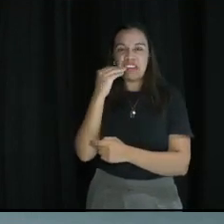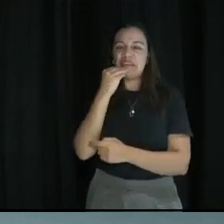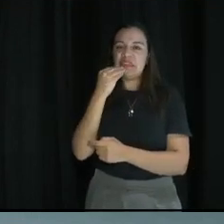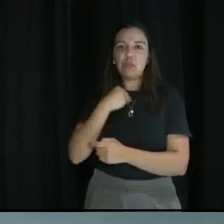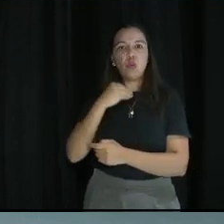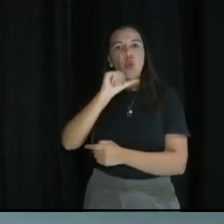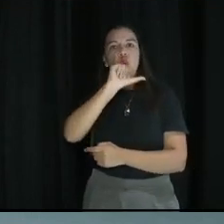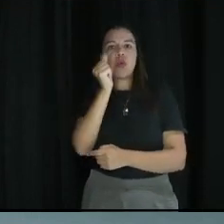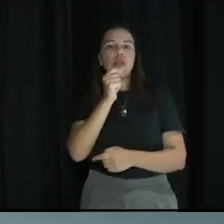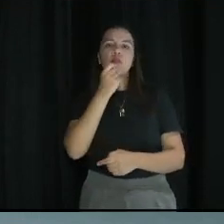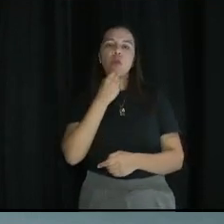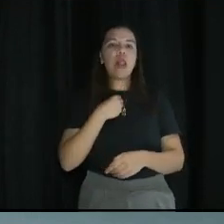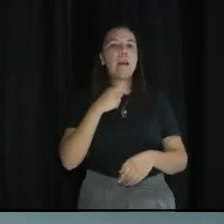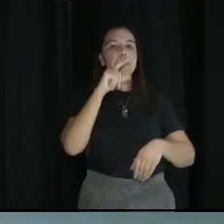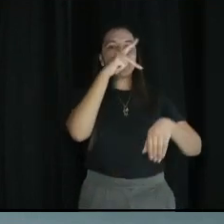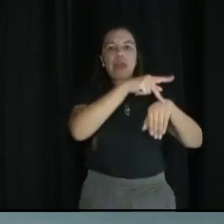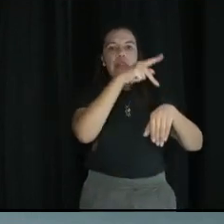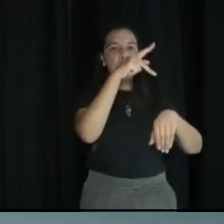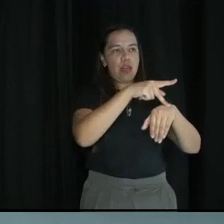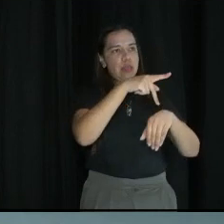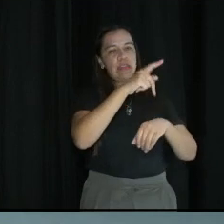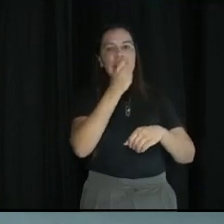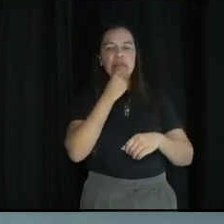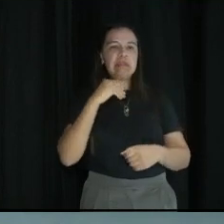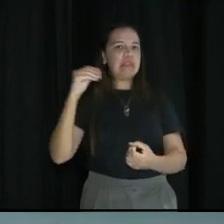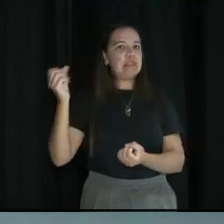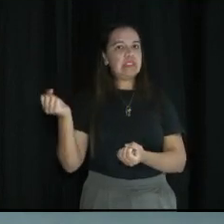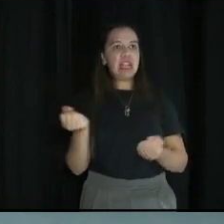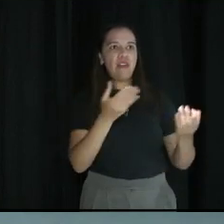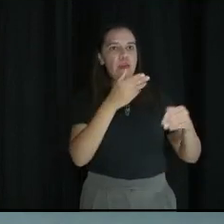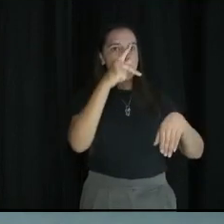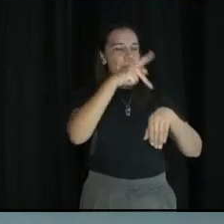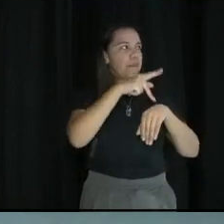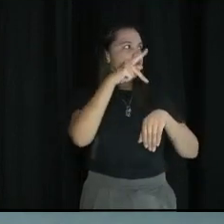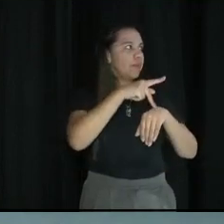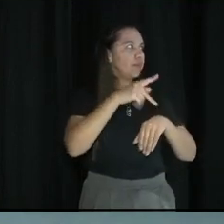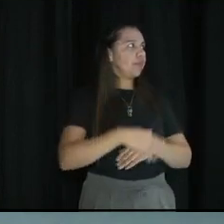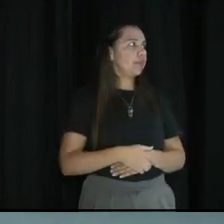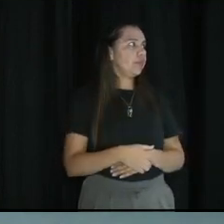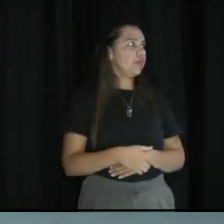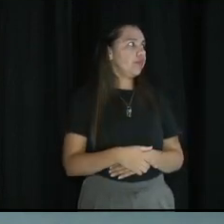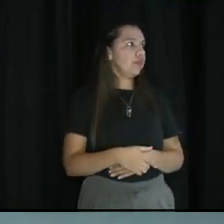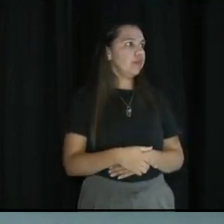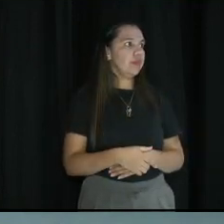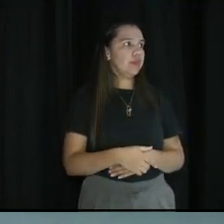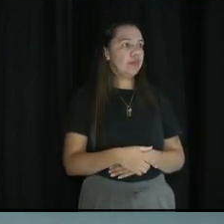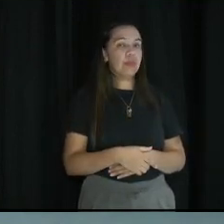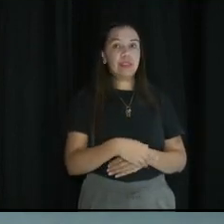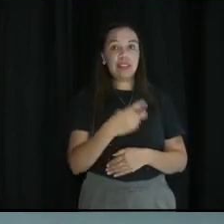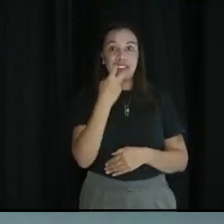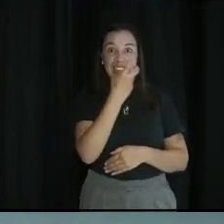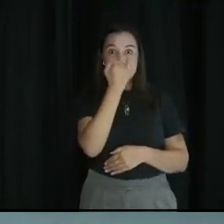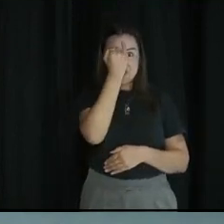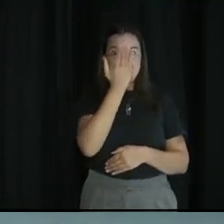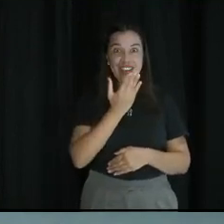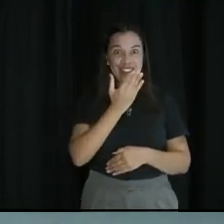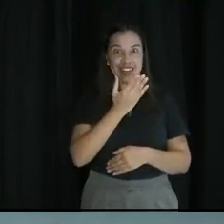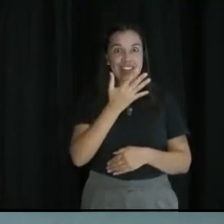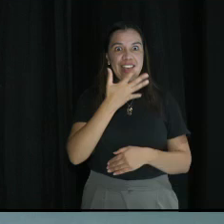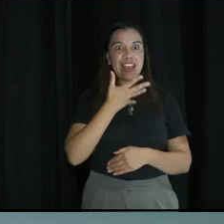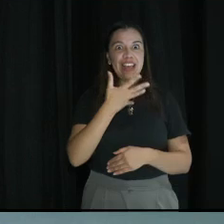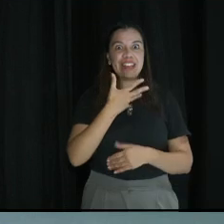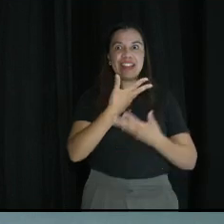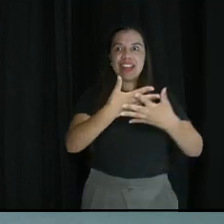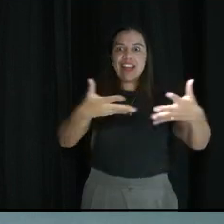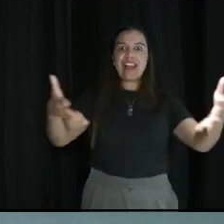La Piedad. Si me puedes, por favor, apoyar con la siguiente diapositiva. Actualmente ahí está el ejemplar, en un espacio 7 veces mayor al que se